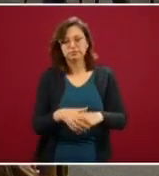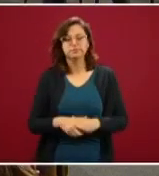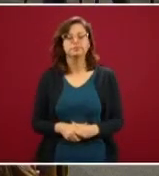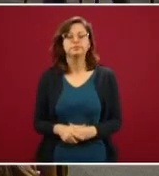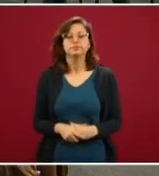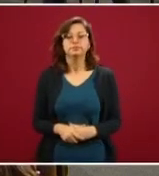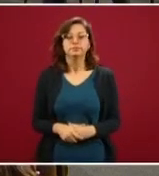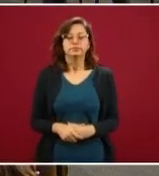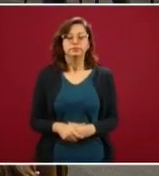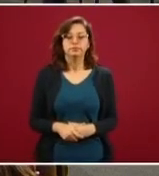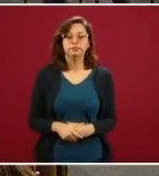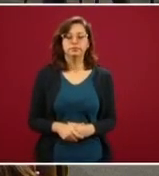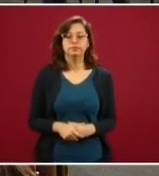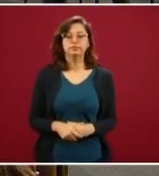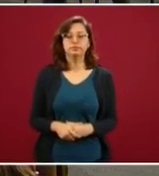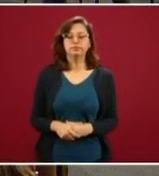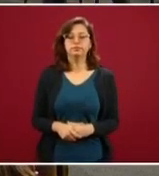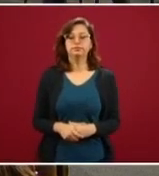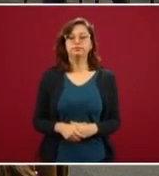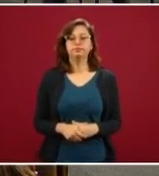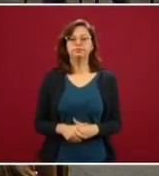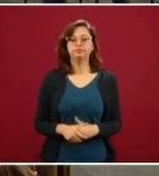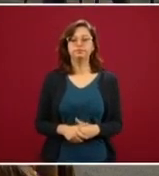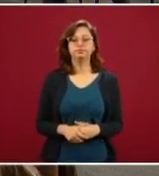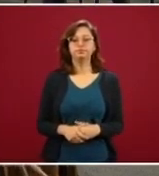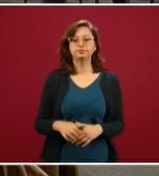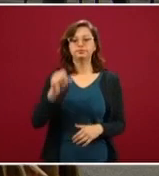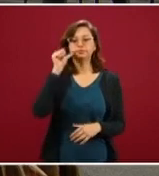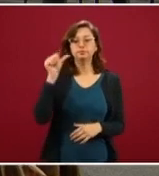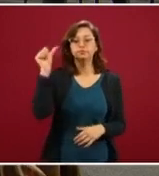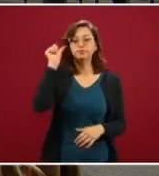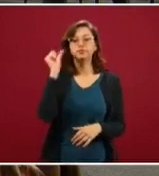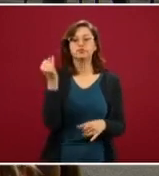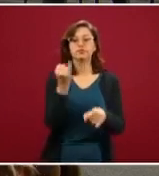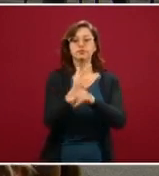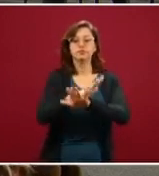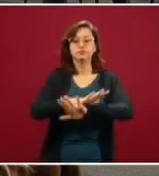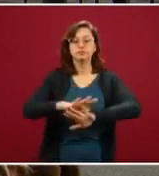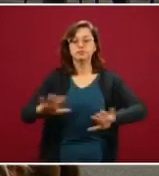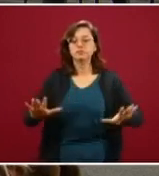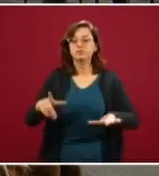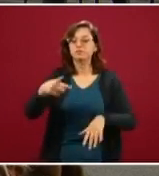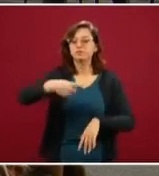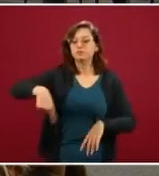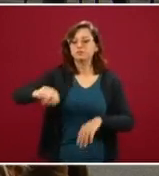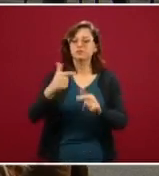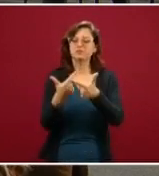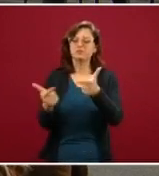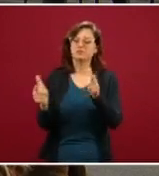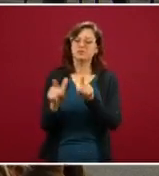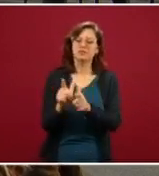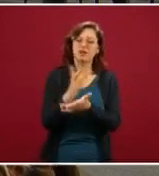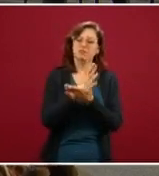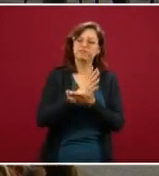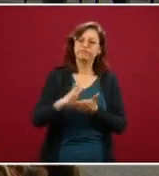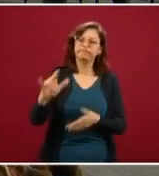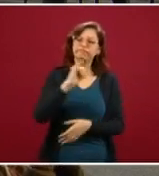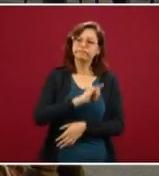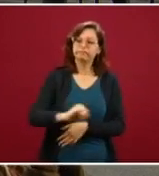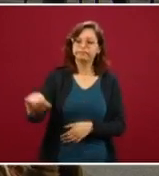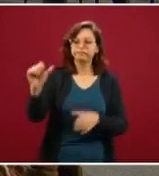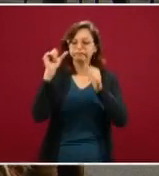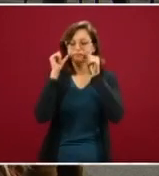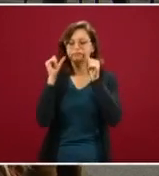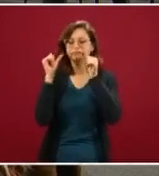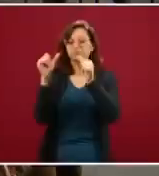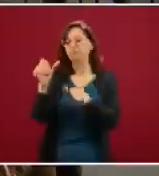Les decía que el día de ayer se firmó un convenio justo para dar atención a las poblaciones más marginadas. El convenio ampara